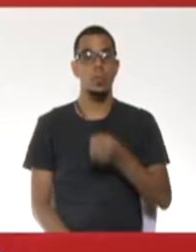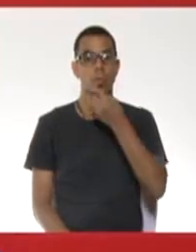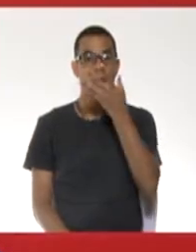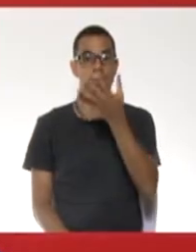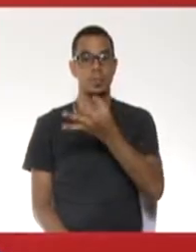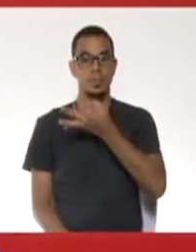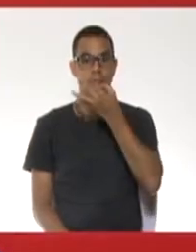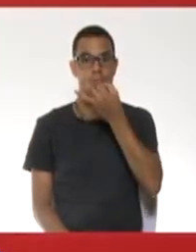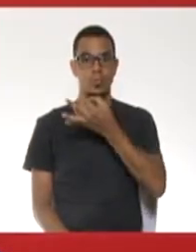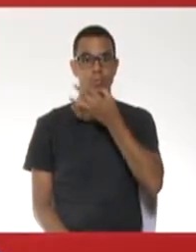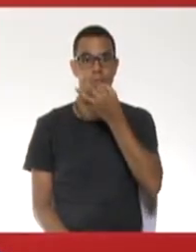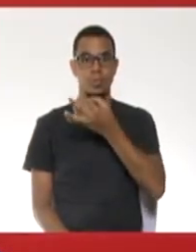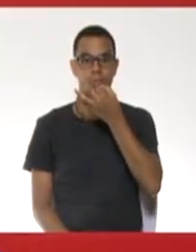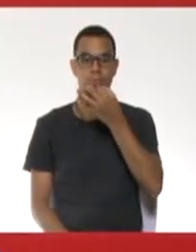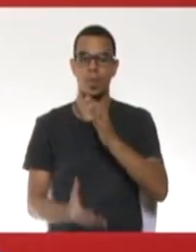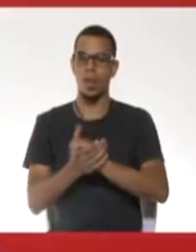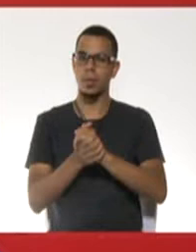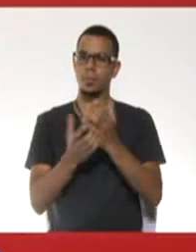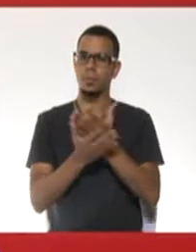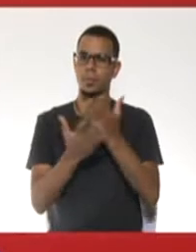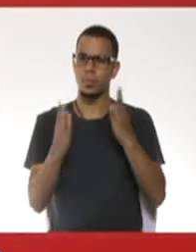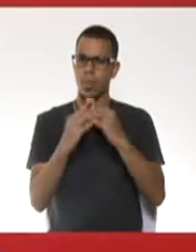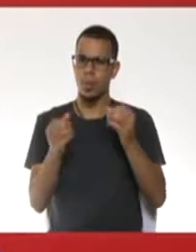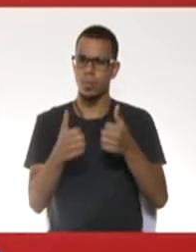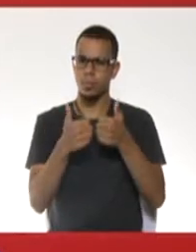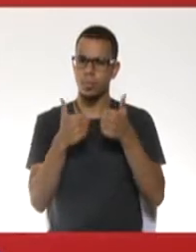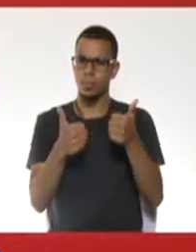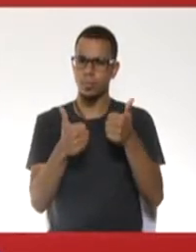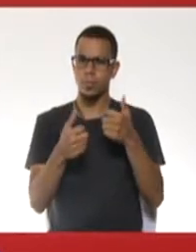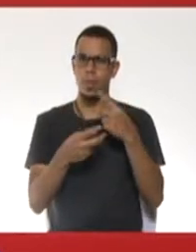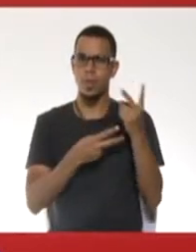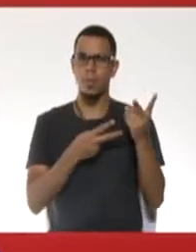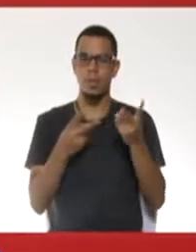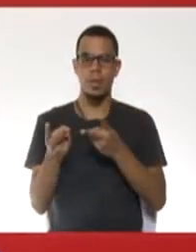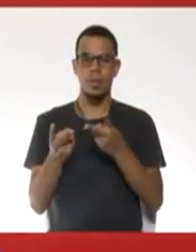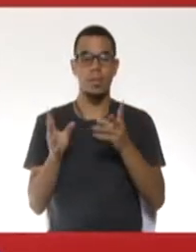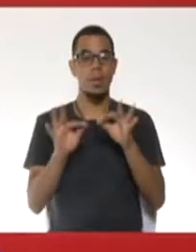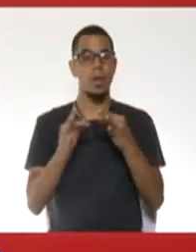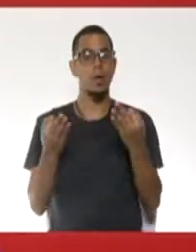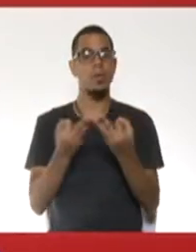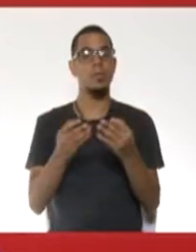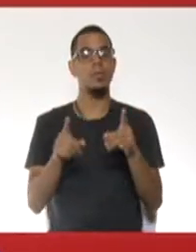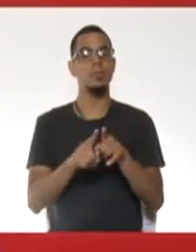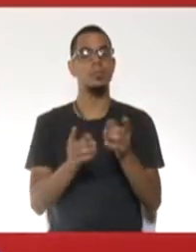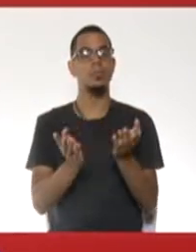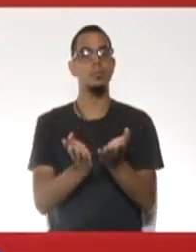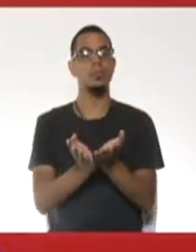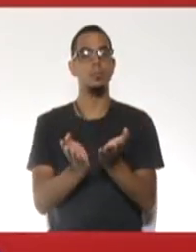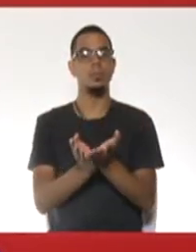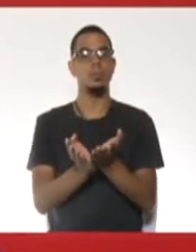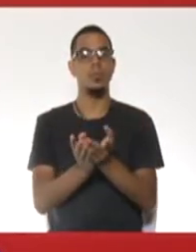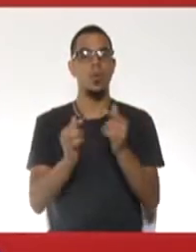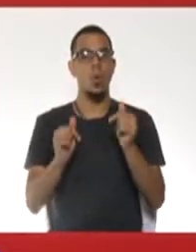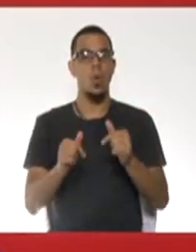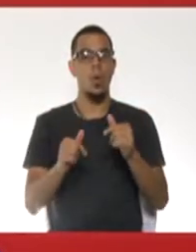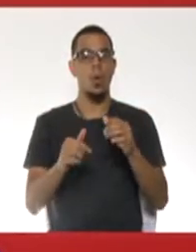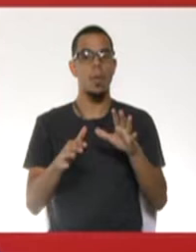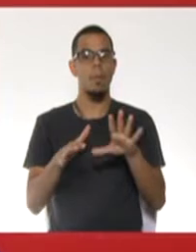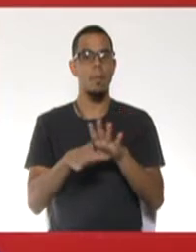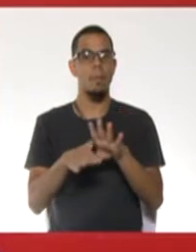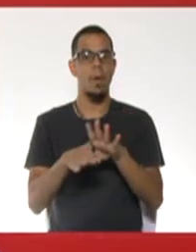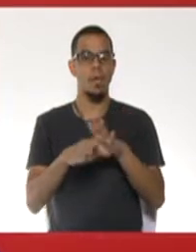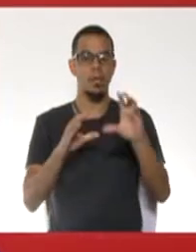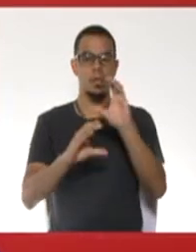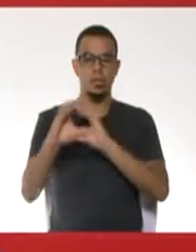buenas tardes amigos y amigas, ¿cómo están en casa? Bienvenidos a su programa Cada Familia Una Escuela. Hoy martes de ciencia